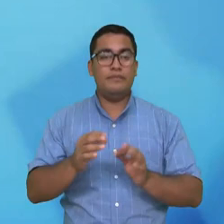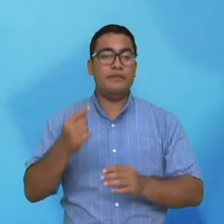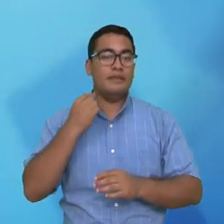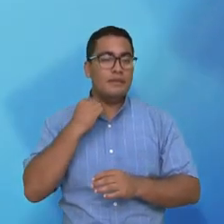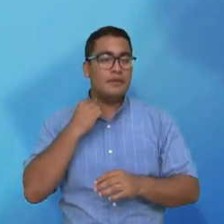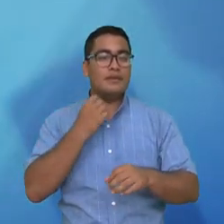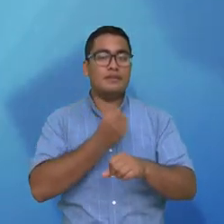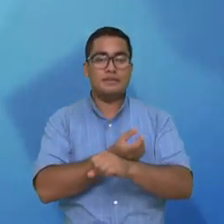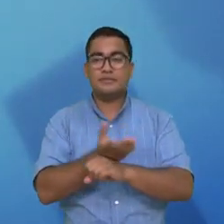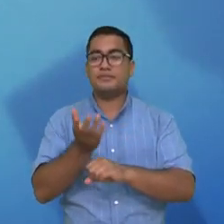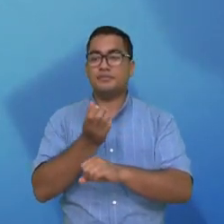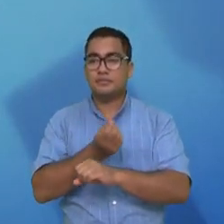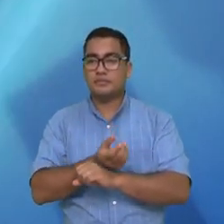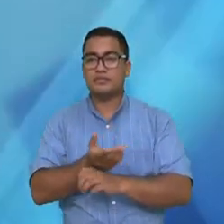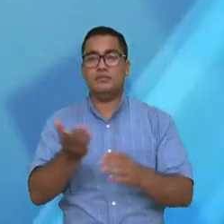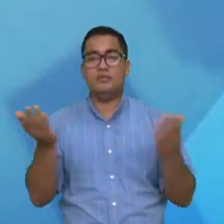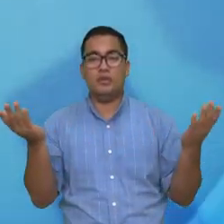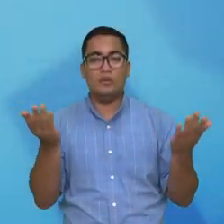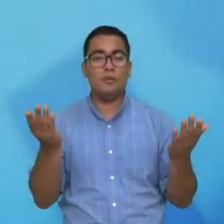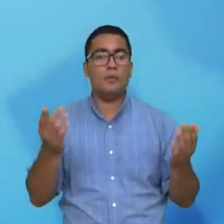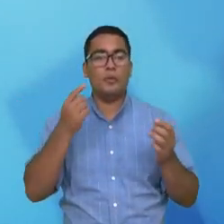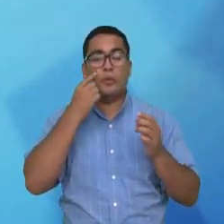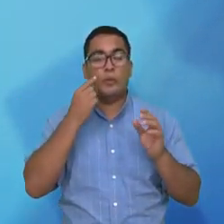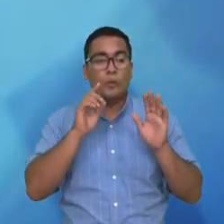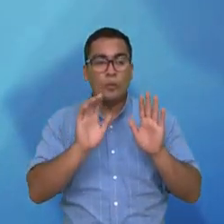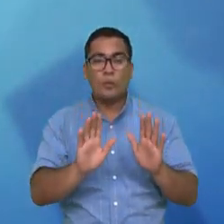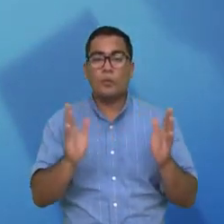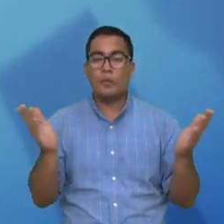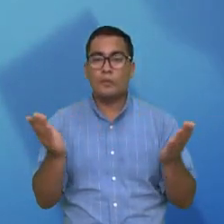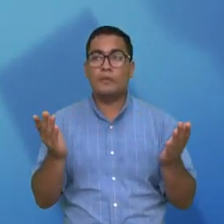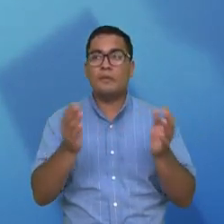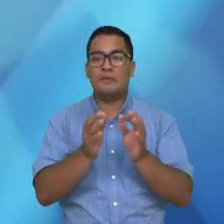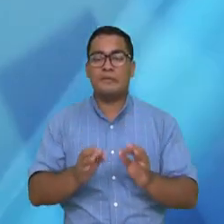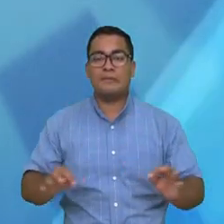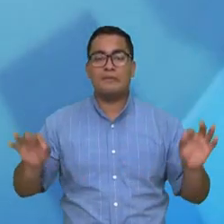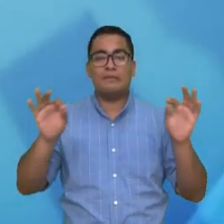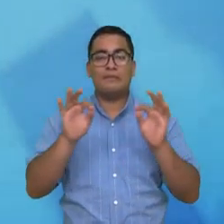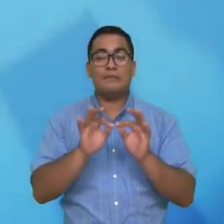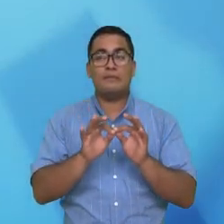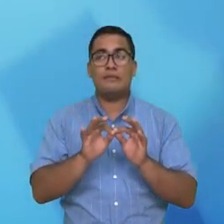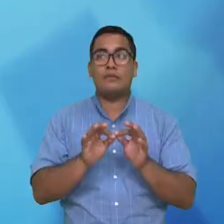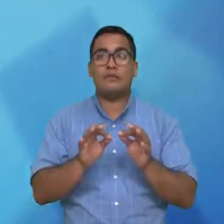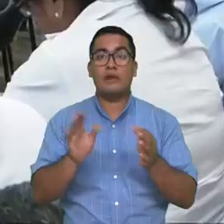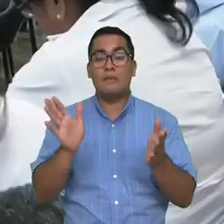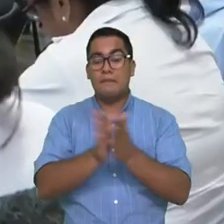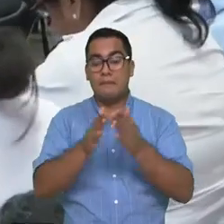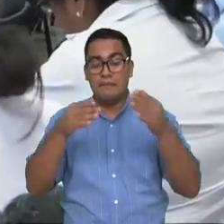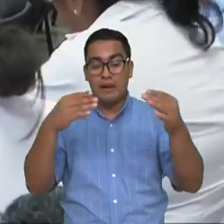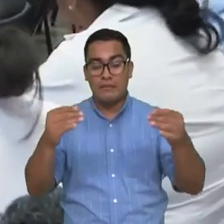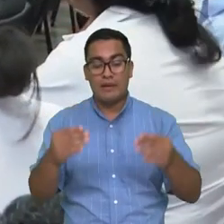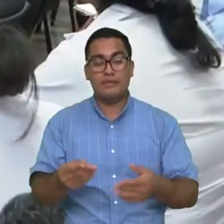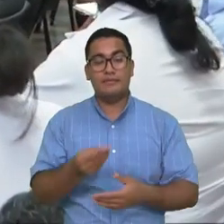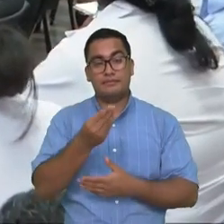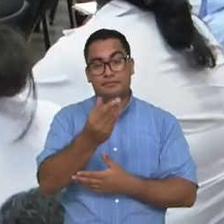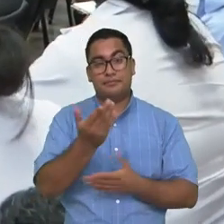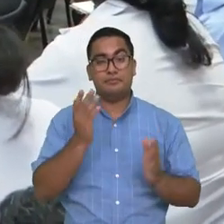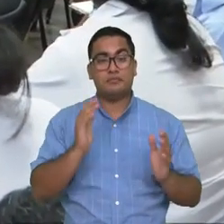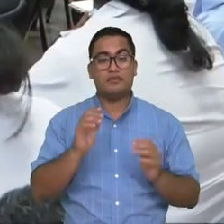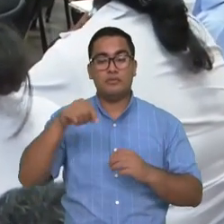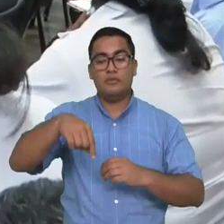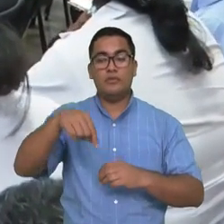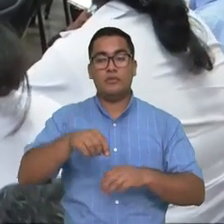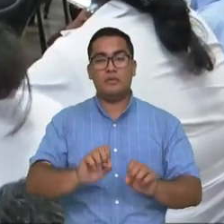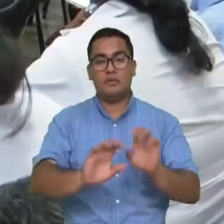conocer, actualizándonos sobre las medidas, entregando incluso alguna hoja. Anunció que esta mañana